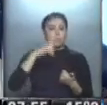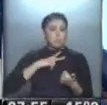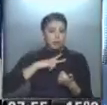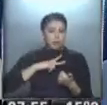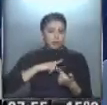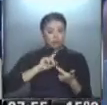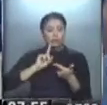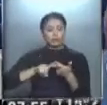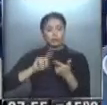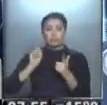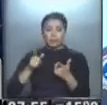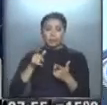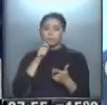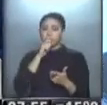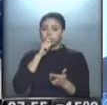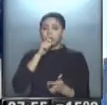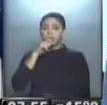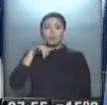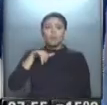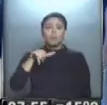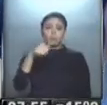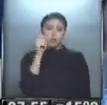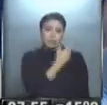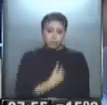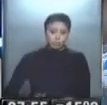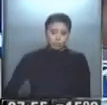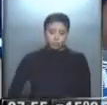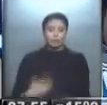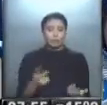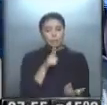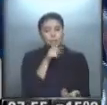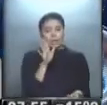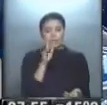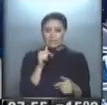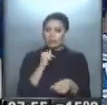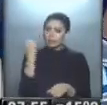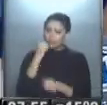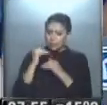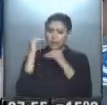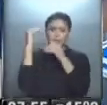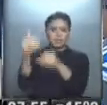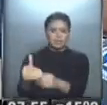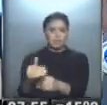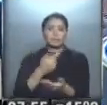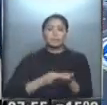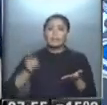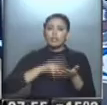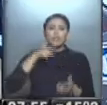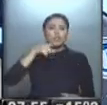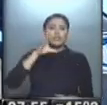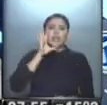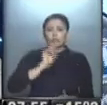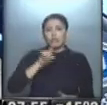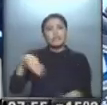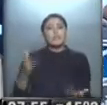como que los que desempeñan funciones en el Estado. Así que nos parece un paso adelante. Esto, vuelvo a repetir, no es en contra de nadie,